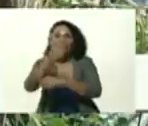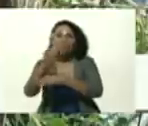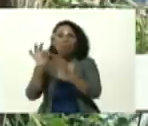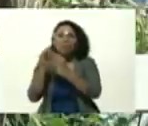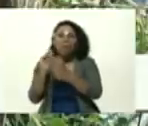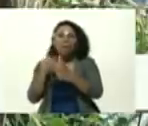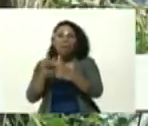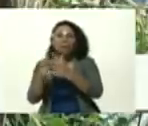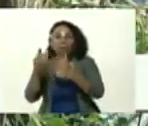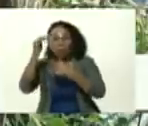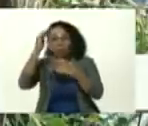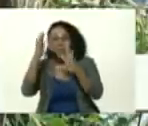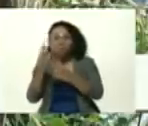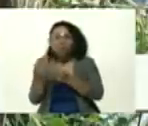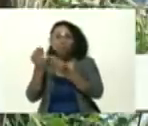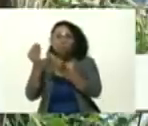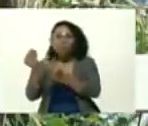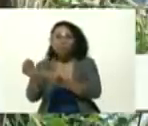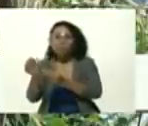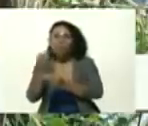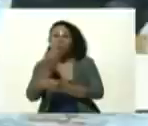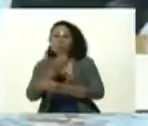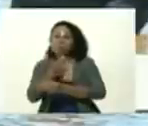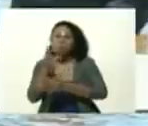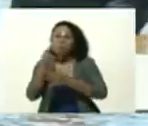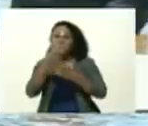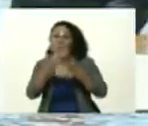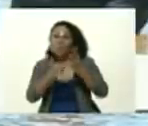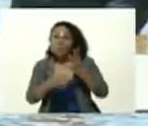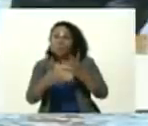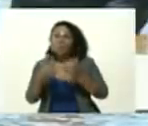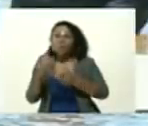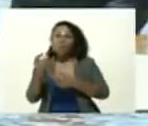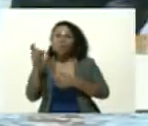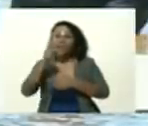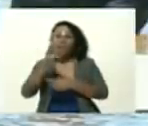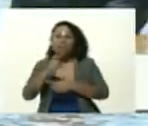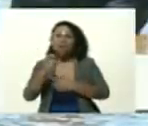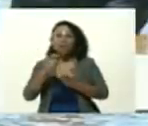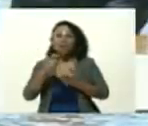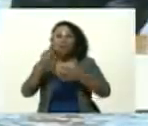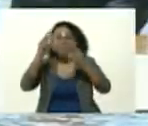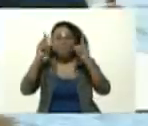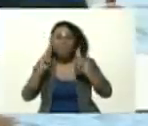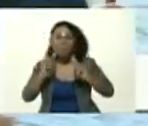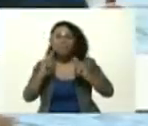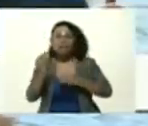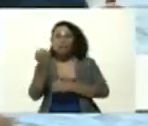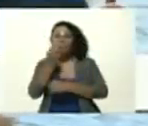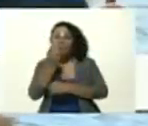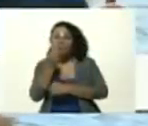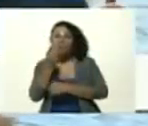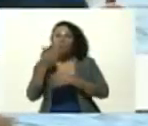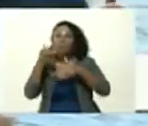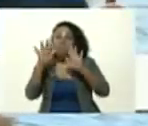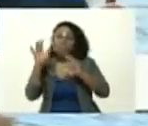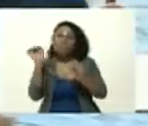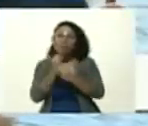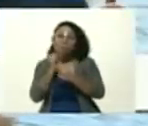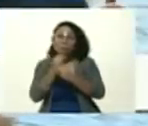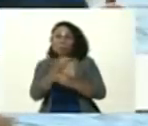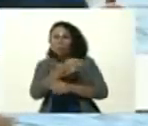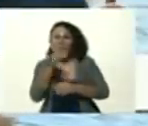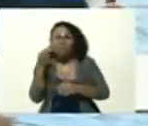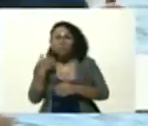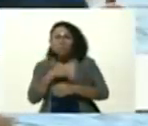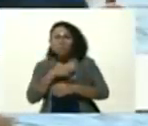entre es atendida, se le dan los materiales, los insumos de higiene personal, el alimento, por supuesto. Es un trabajo extraordinario,